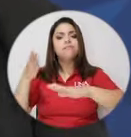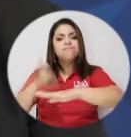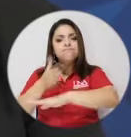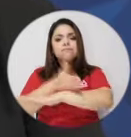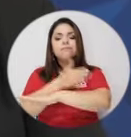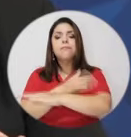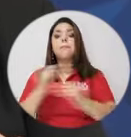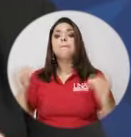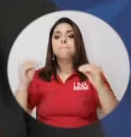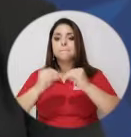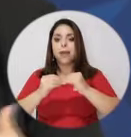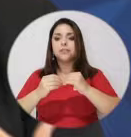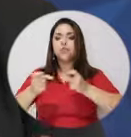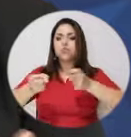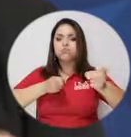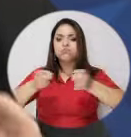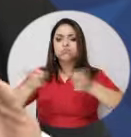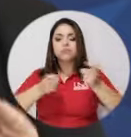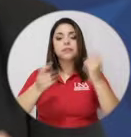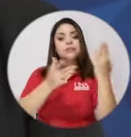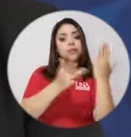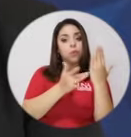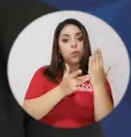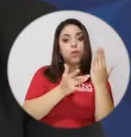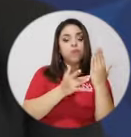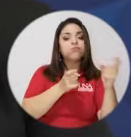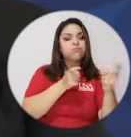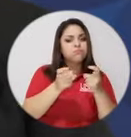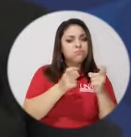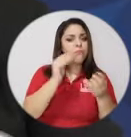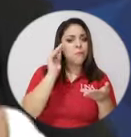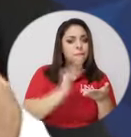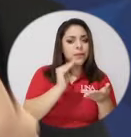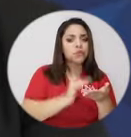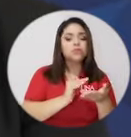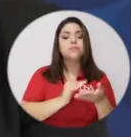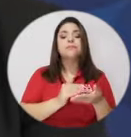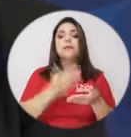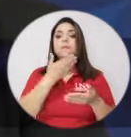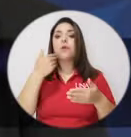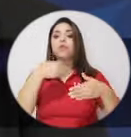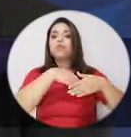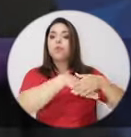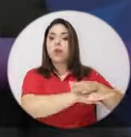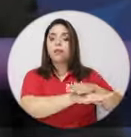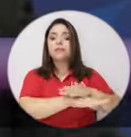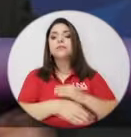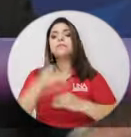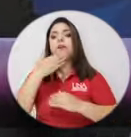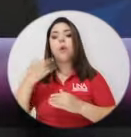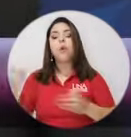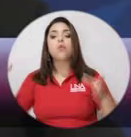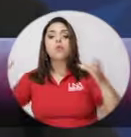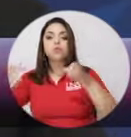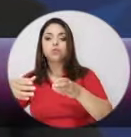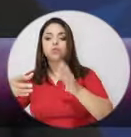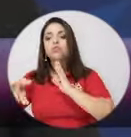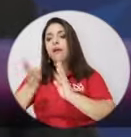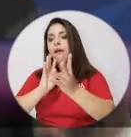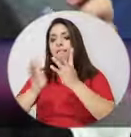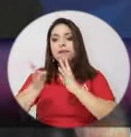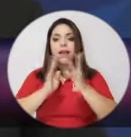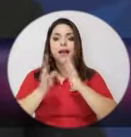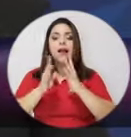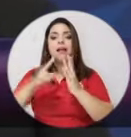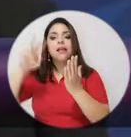creo que deberíamos avanzar a que en los hogares se logre una regulación entre los tiempos mediatizados tecnológicamente y aquellos donde guardamos